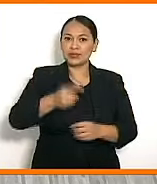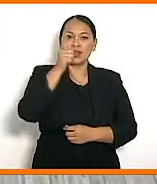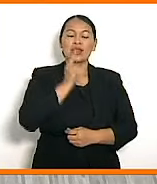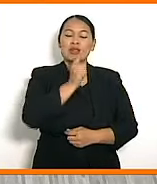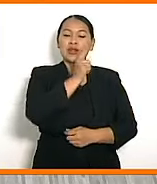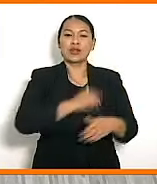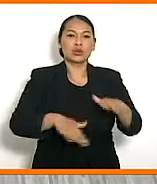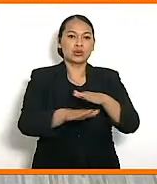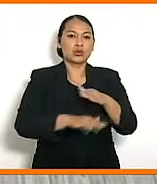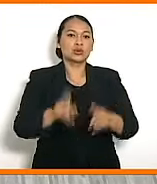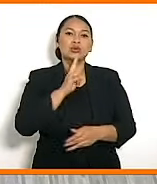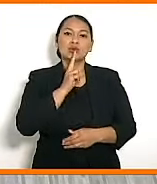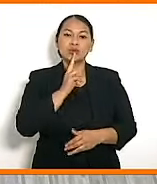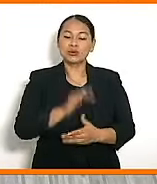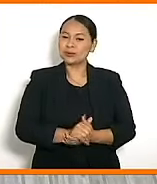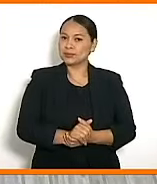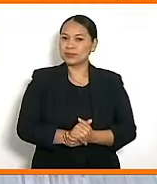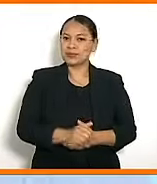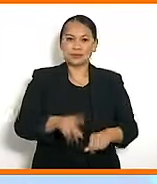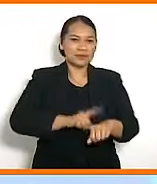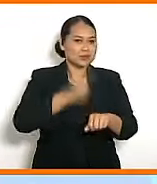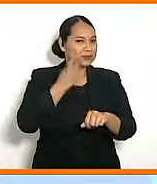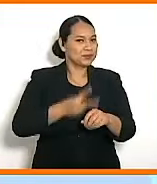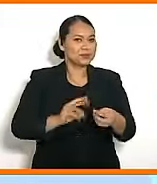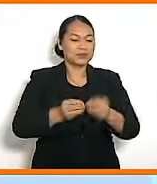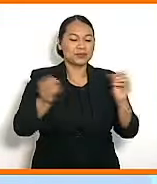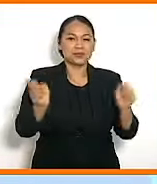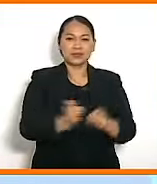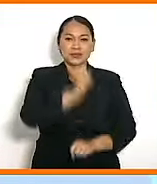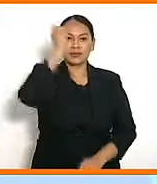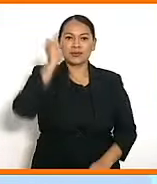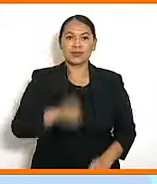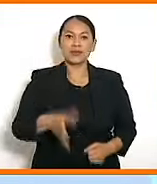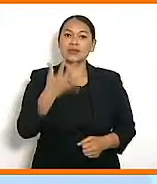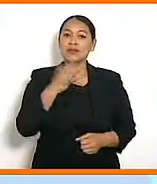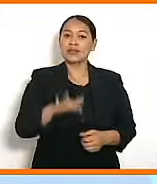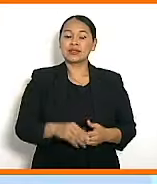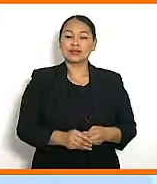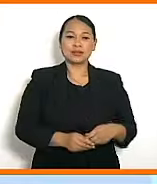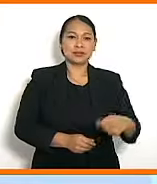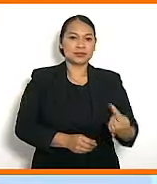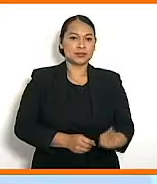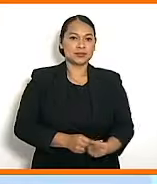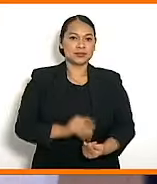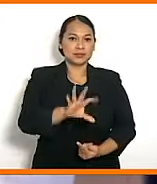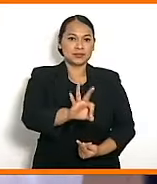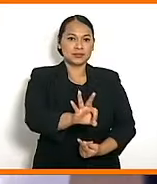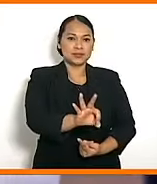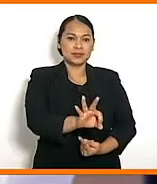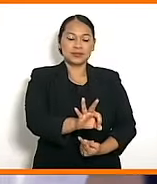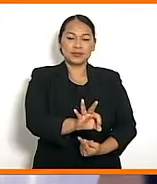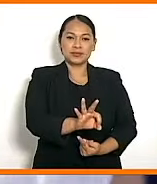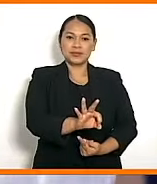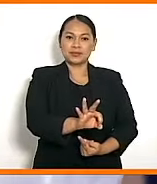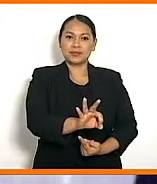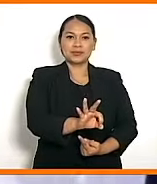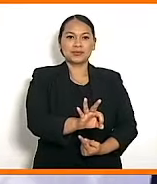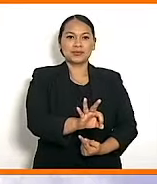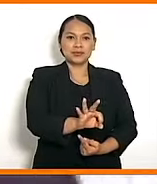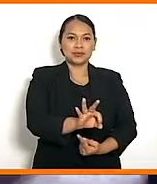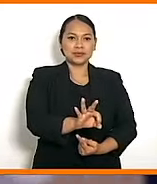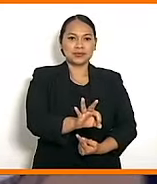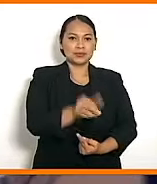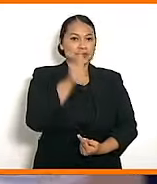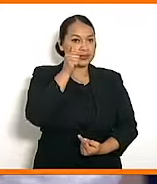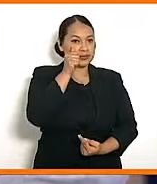noticia, conoceremos tu primer dígito. Mucha suerte, porque este es el 9. Si eres jugador de la línea del 9,